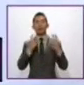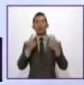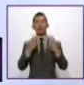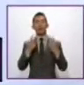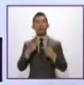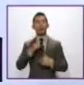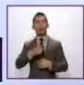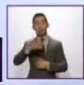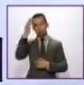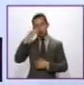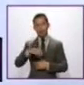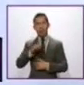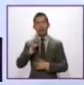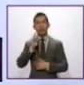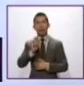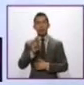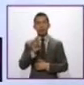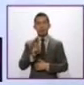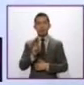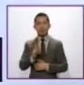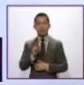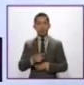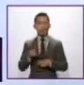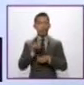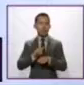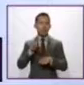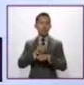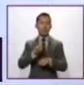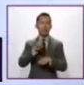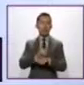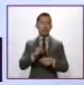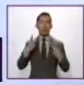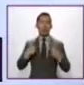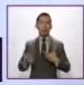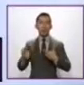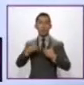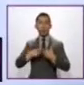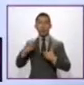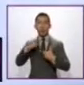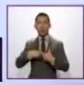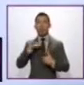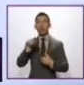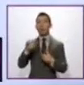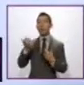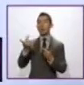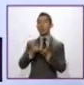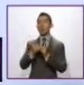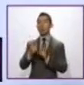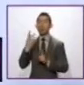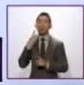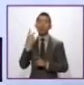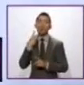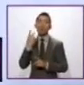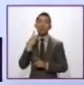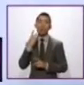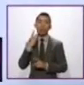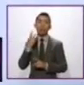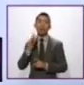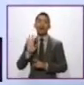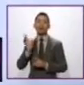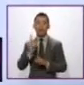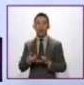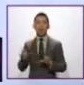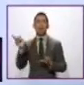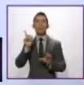tú sabes mejor que nadie que cada día se están sumando más. Tú, que eres de otro partido, también te has sumando y